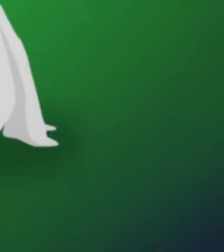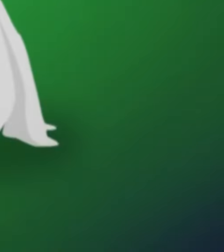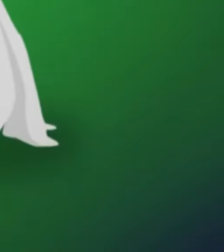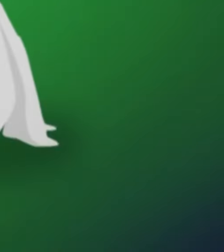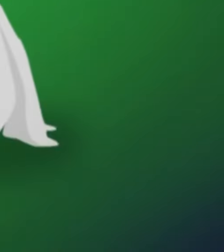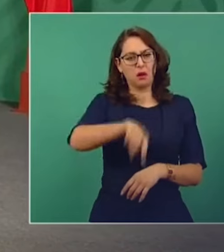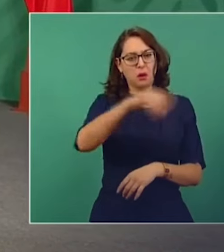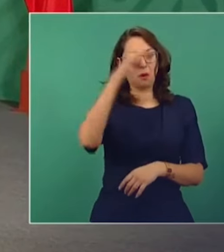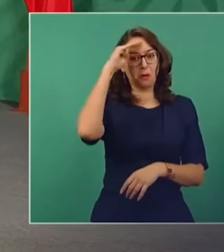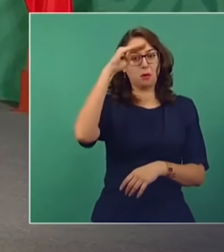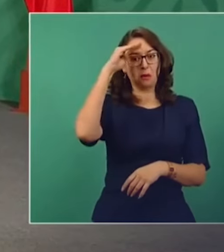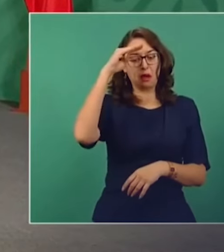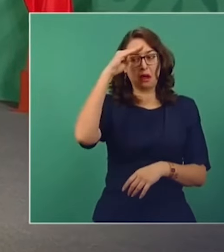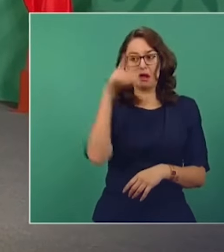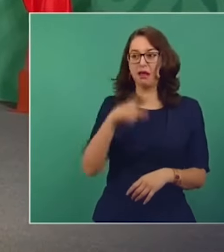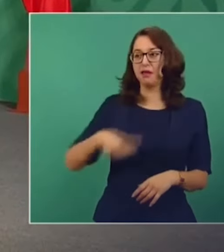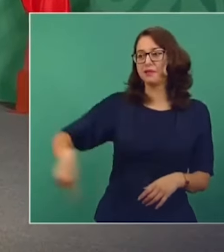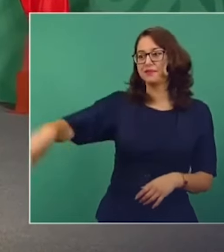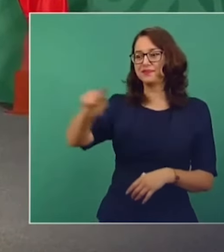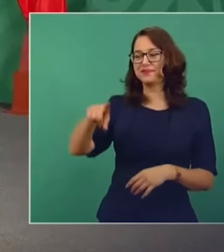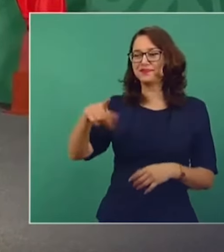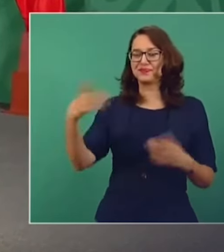la cabra. ¡Me!